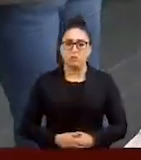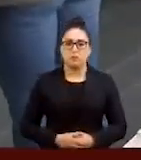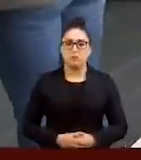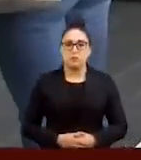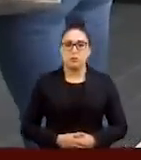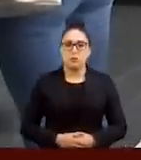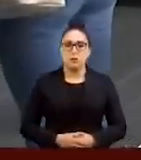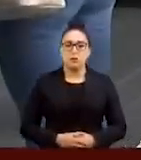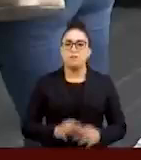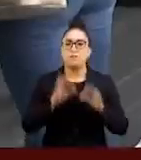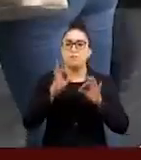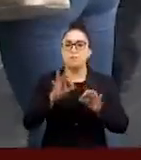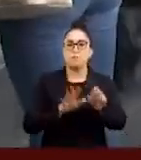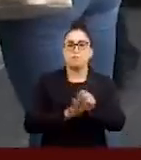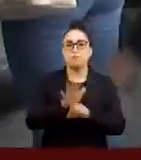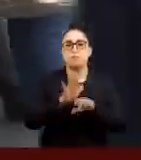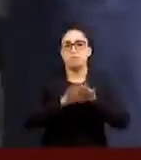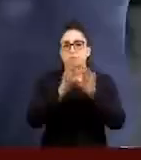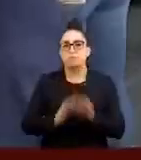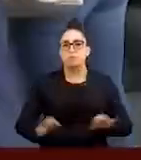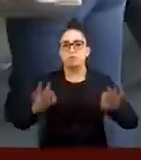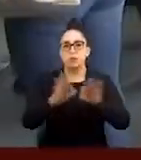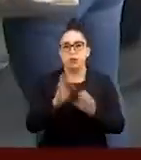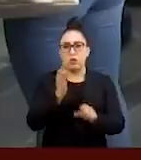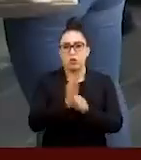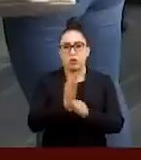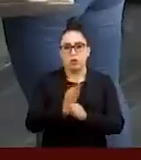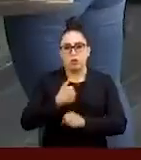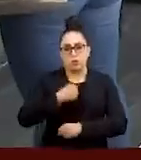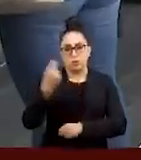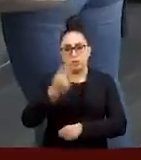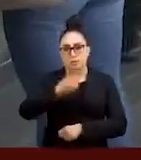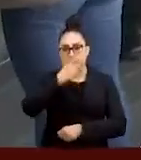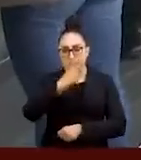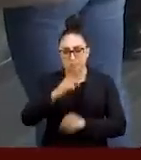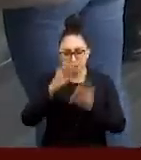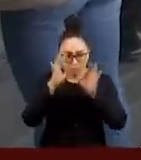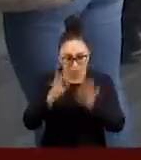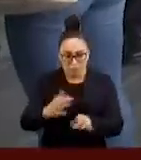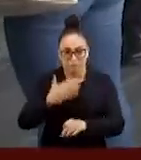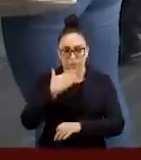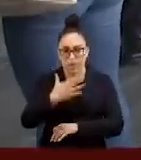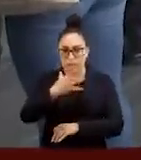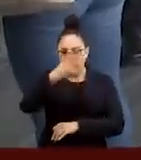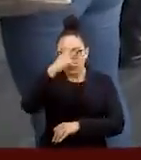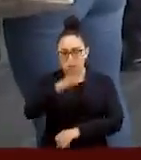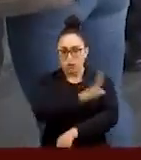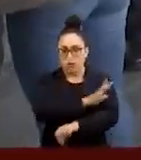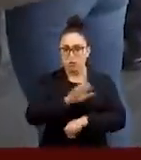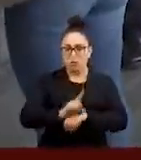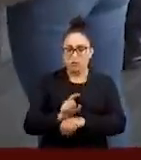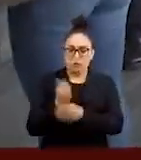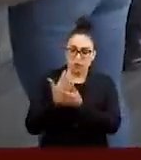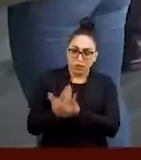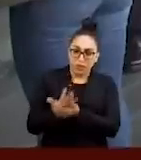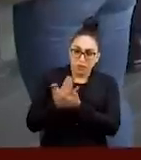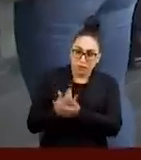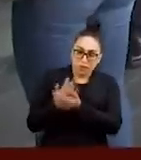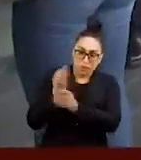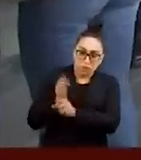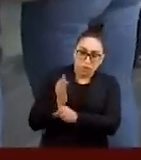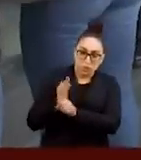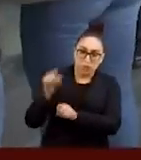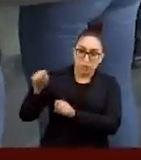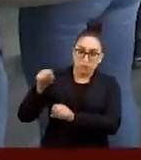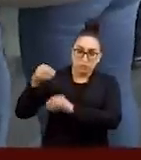¿Cuáles serán las prioridades? Lo quiero decir con toda seriedad. Vamos a esperar que el dictamen